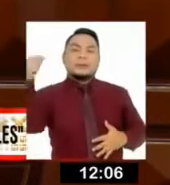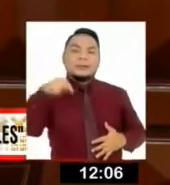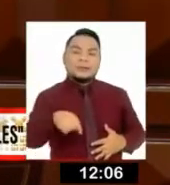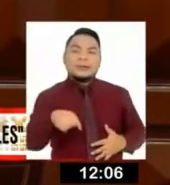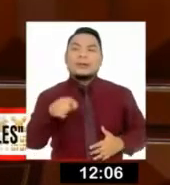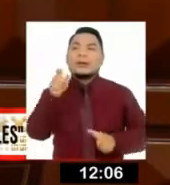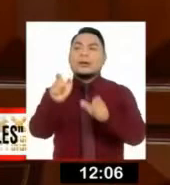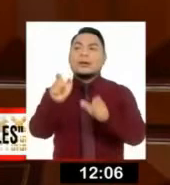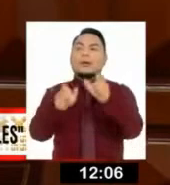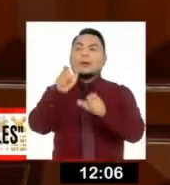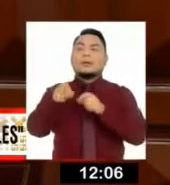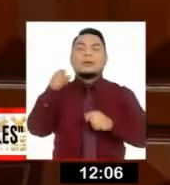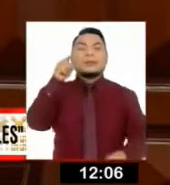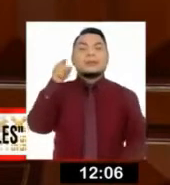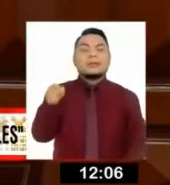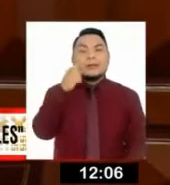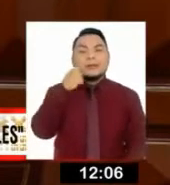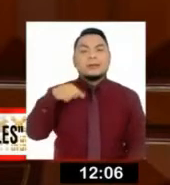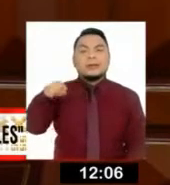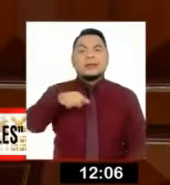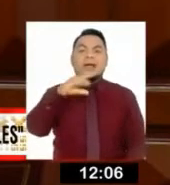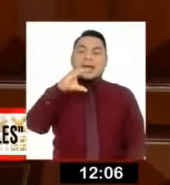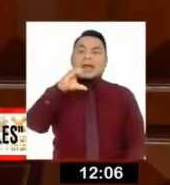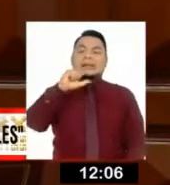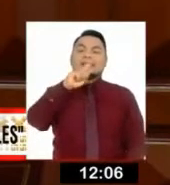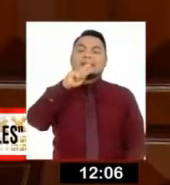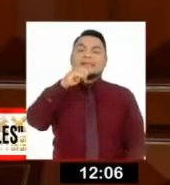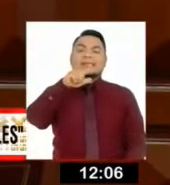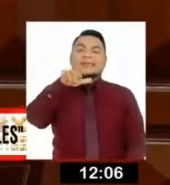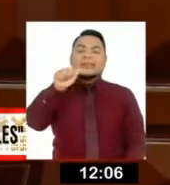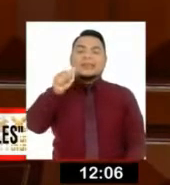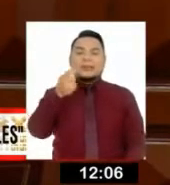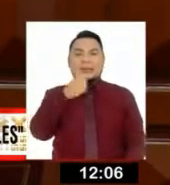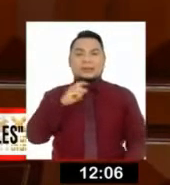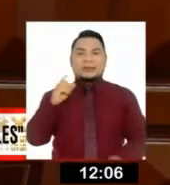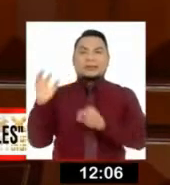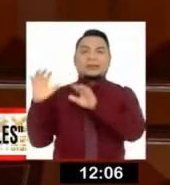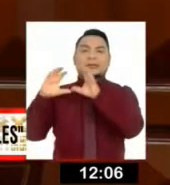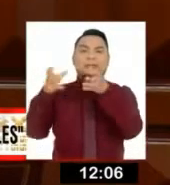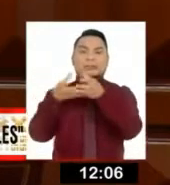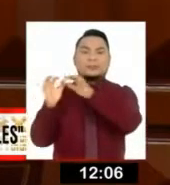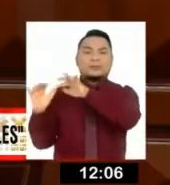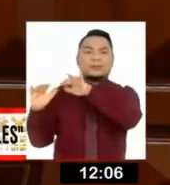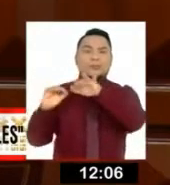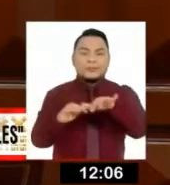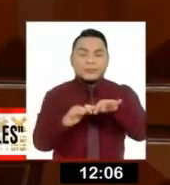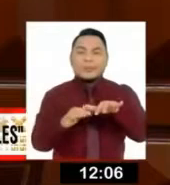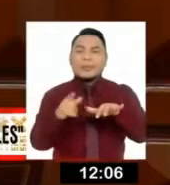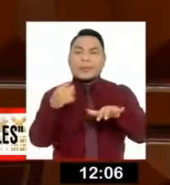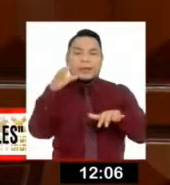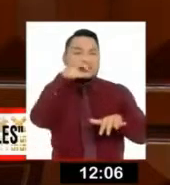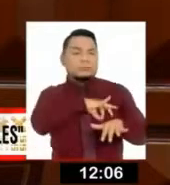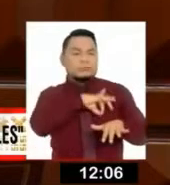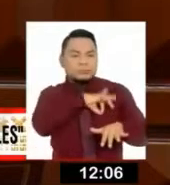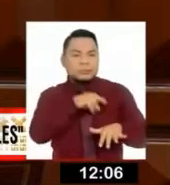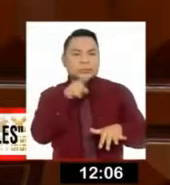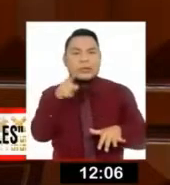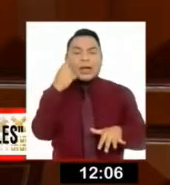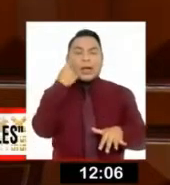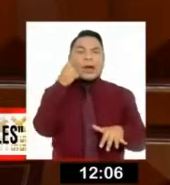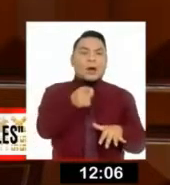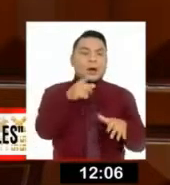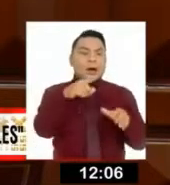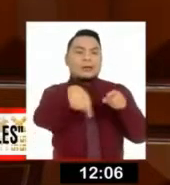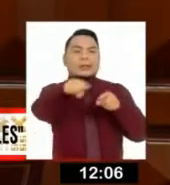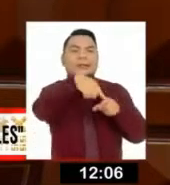los hombres de Castilla, que con la ayuda de múltiples filipillos y aprovechando un momento de caos y